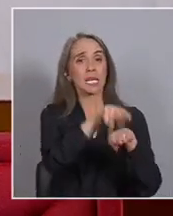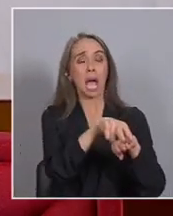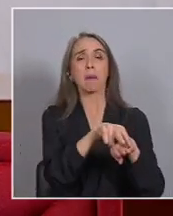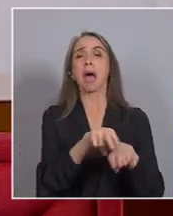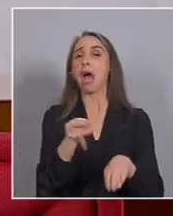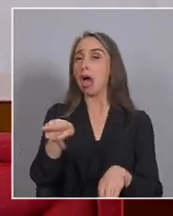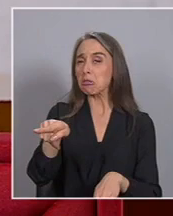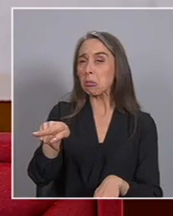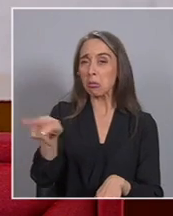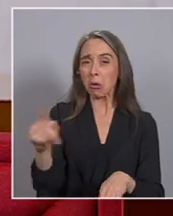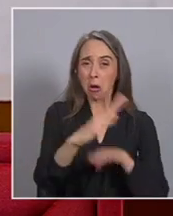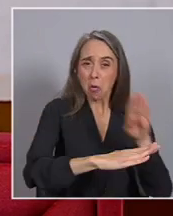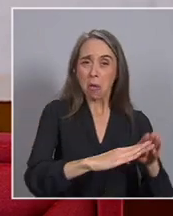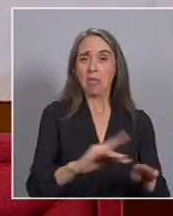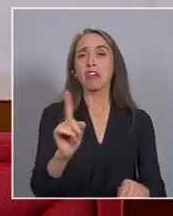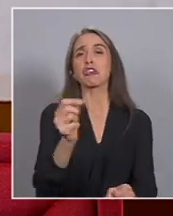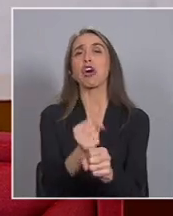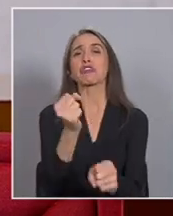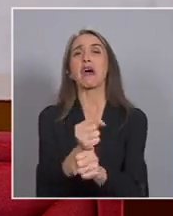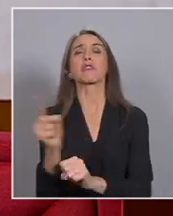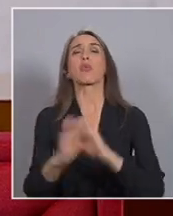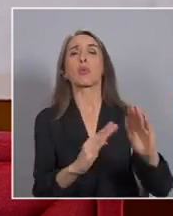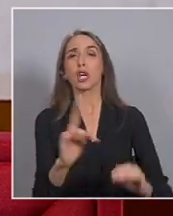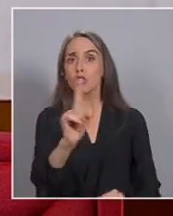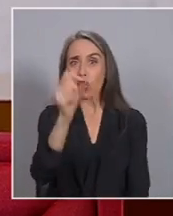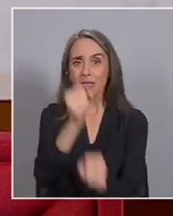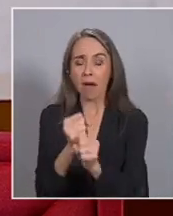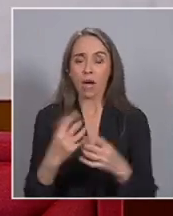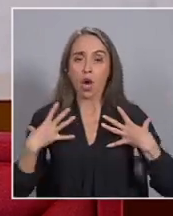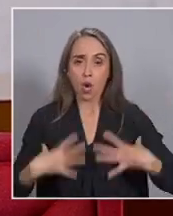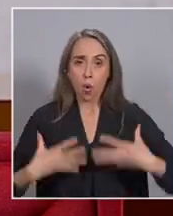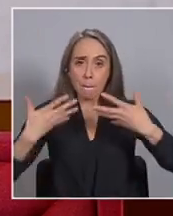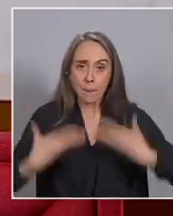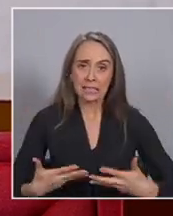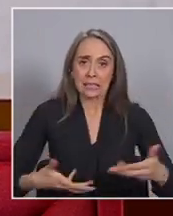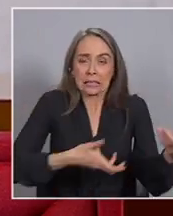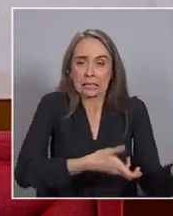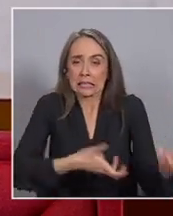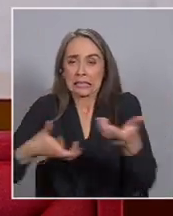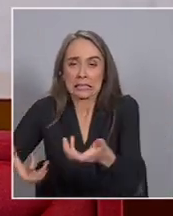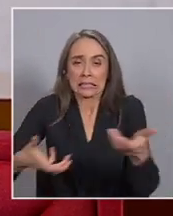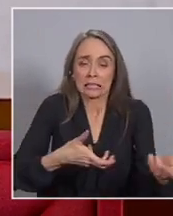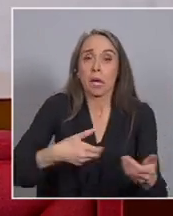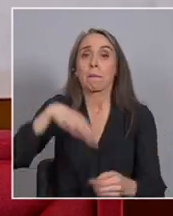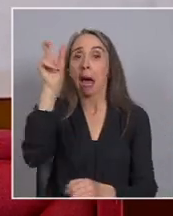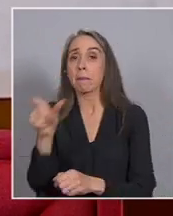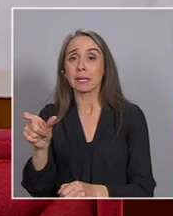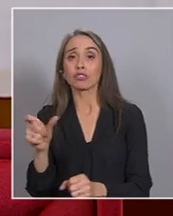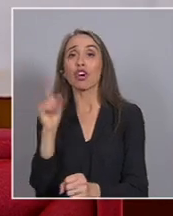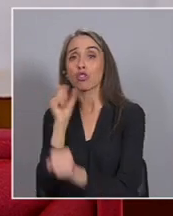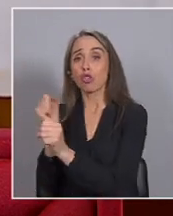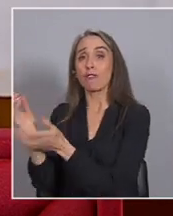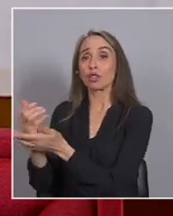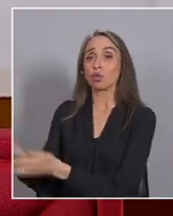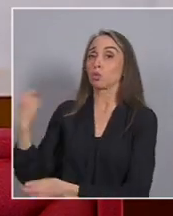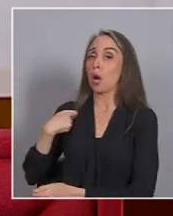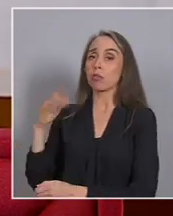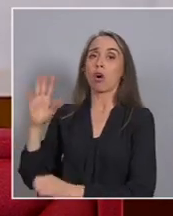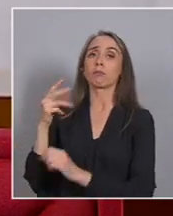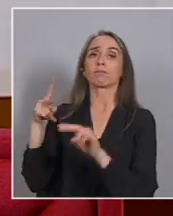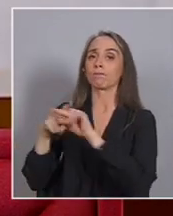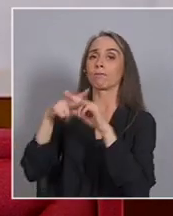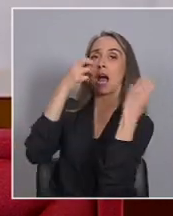alguien. Es trabajo, y es trabajo físico fuerte. Porque además la mayoría deja de trabajar remuneradamente para